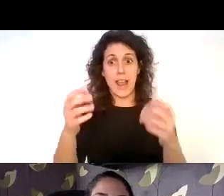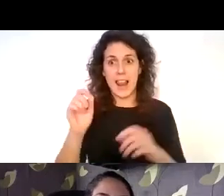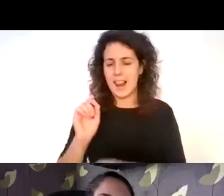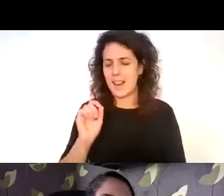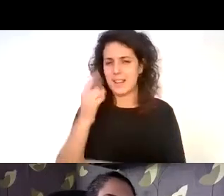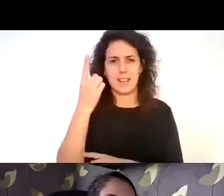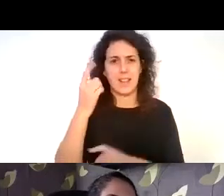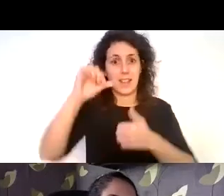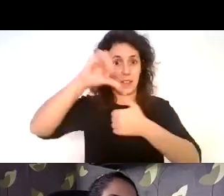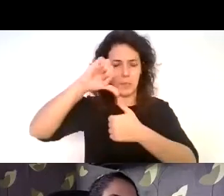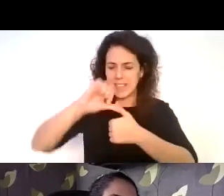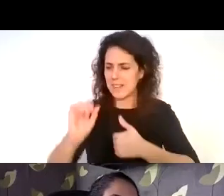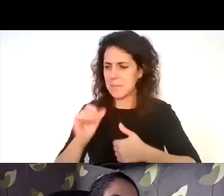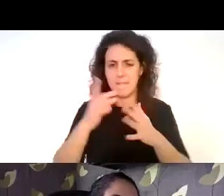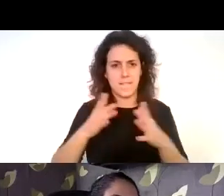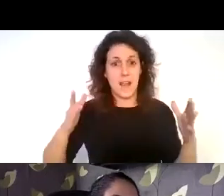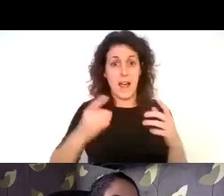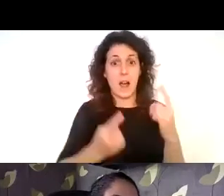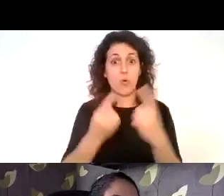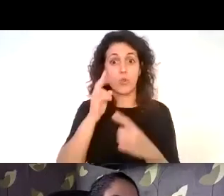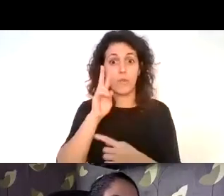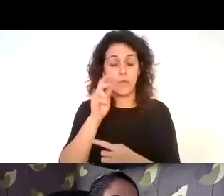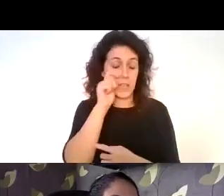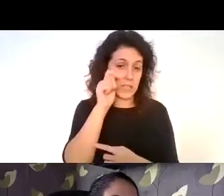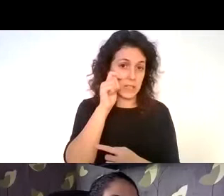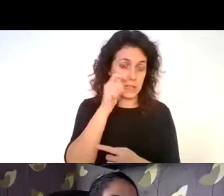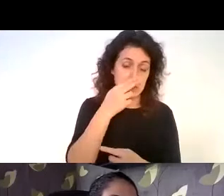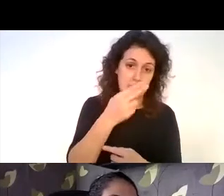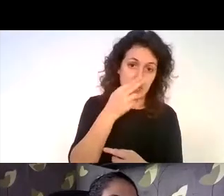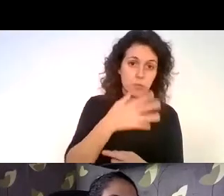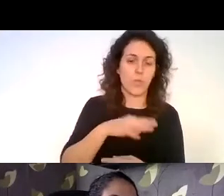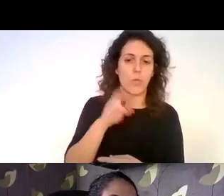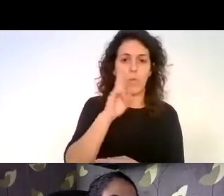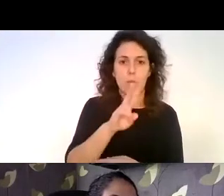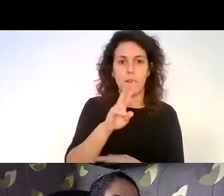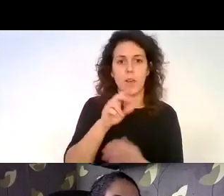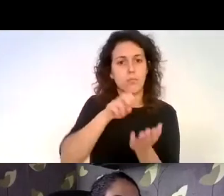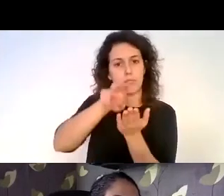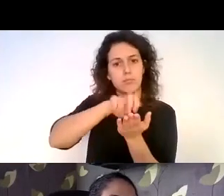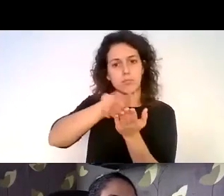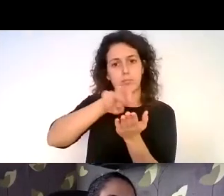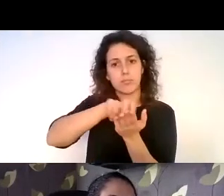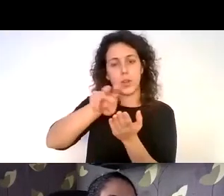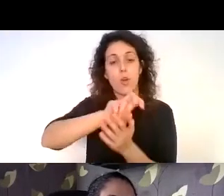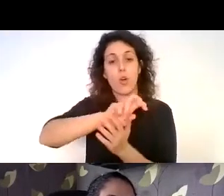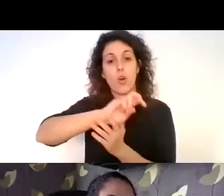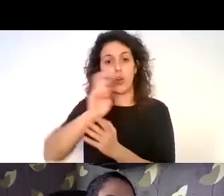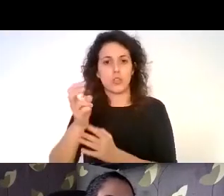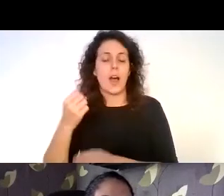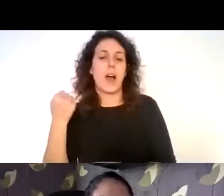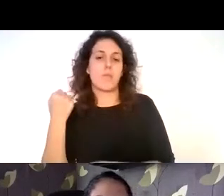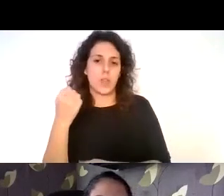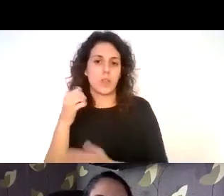y podemos ver algunos visitantes recorriendo la misma y otros pues quizás apoyando en la